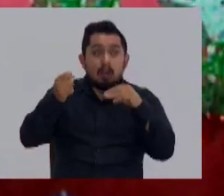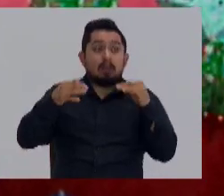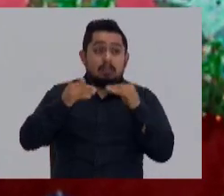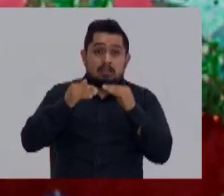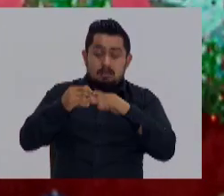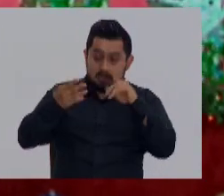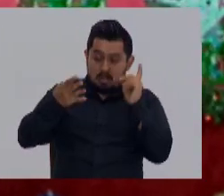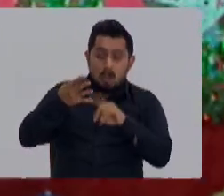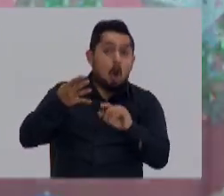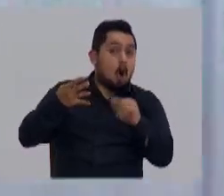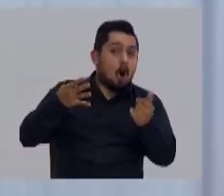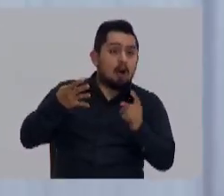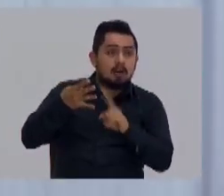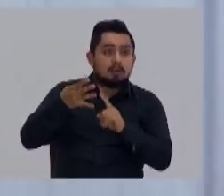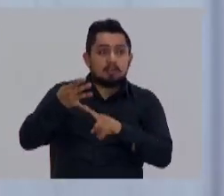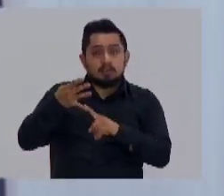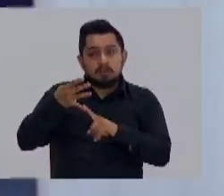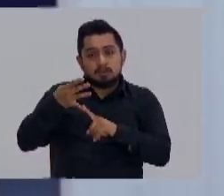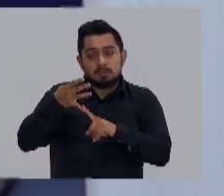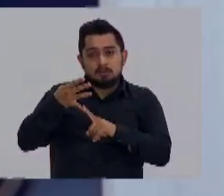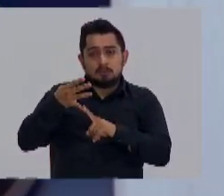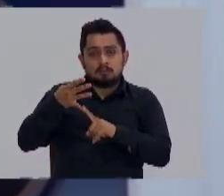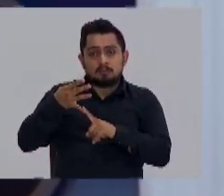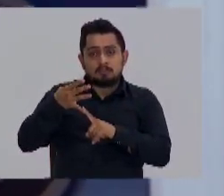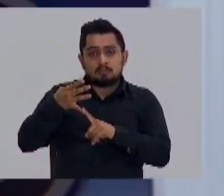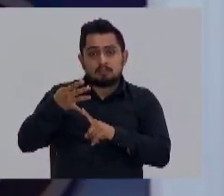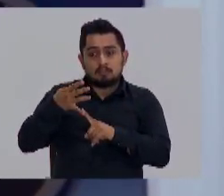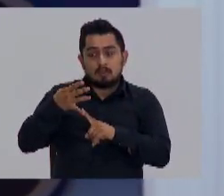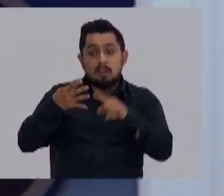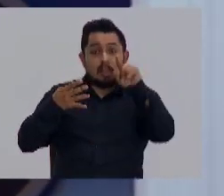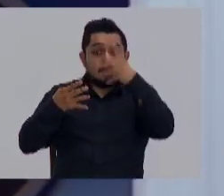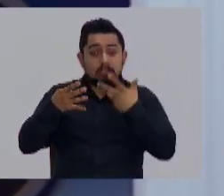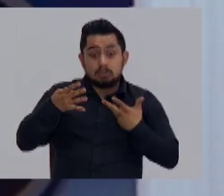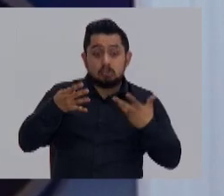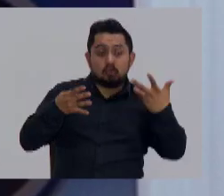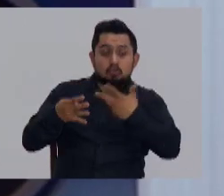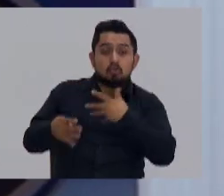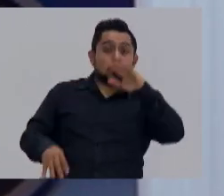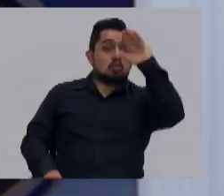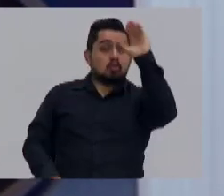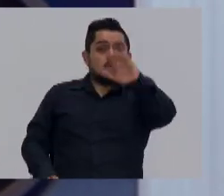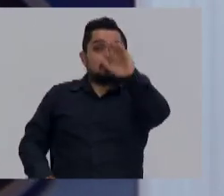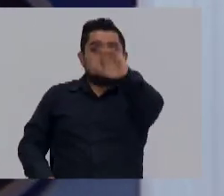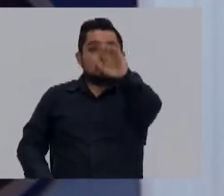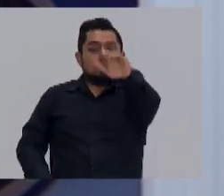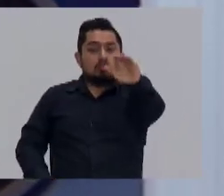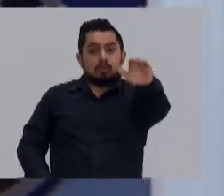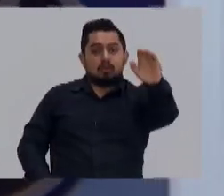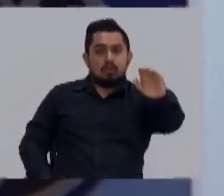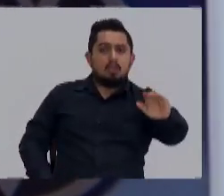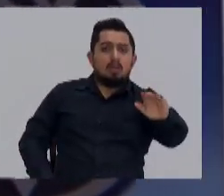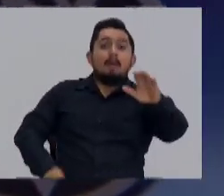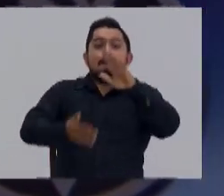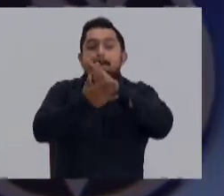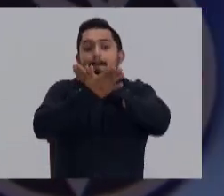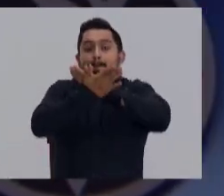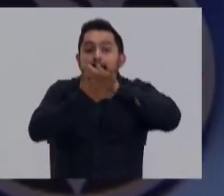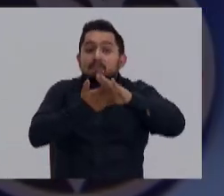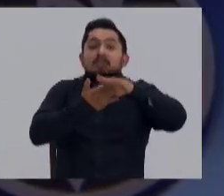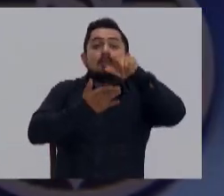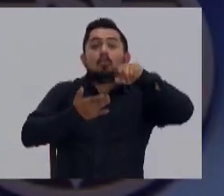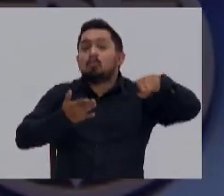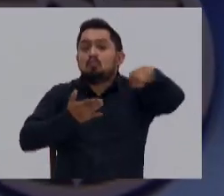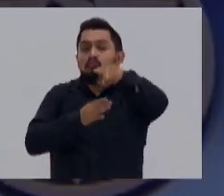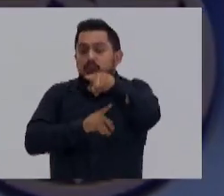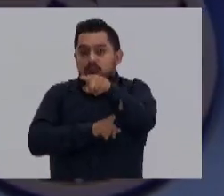llamado importante, iglesia. Dios nos llama a vivir en